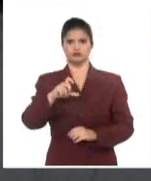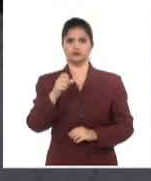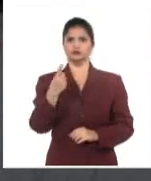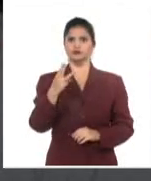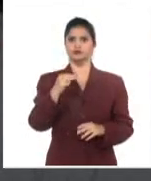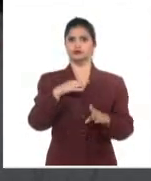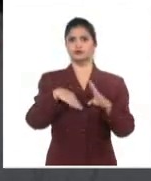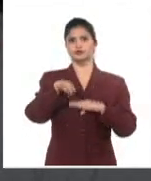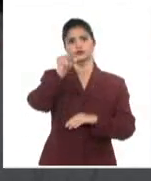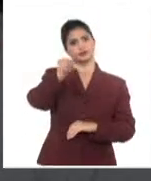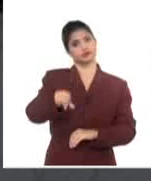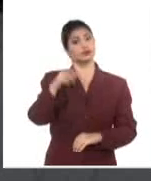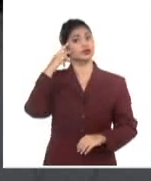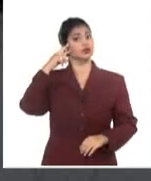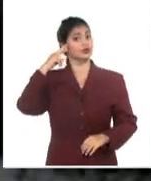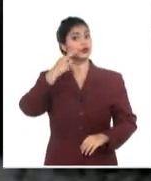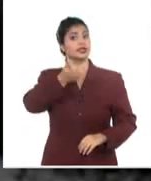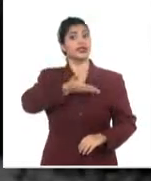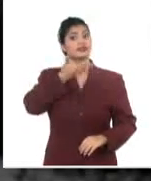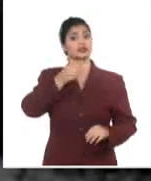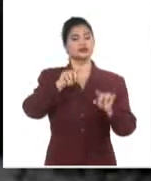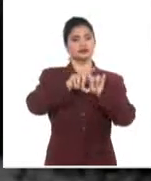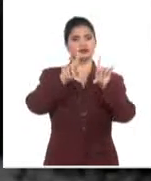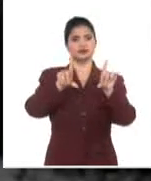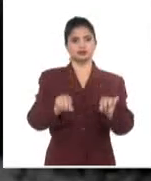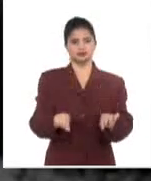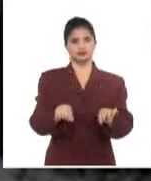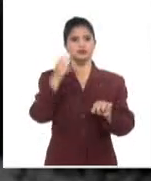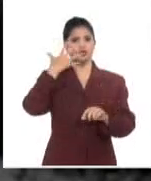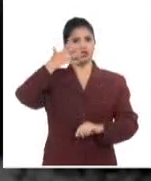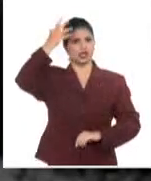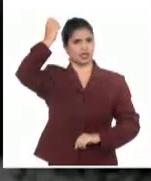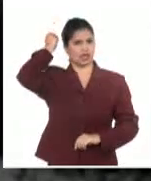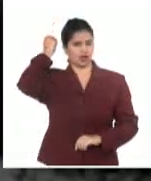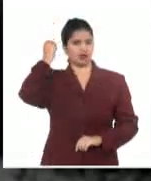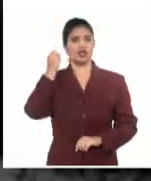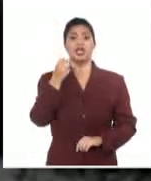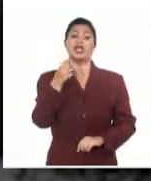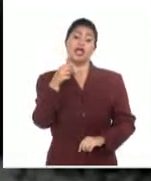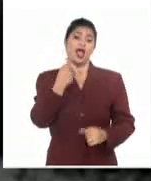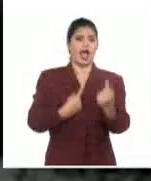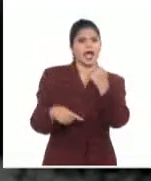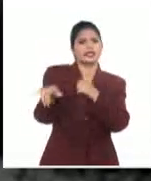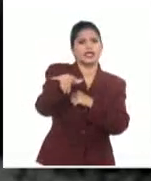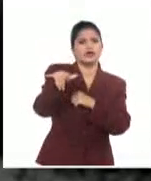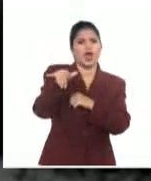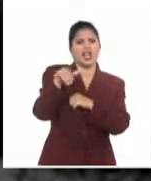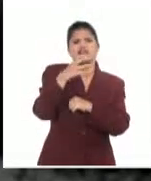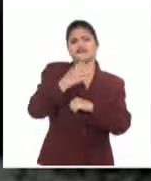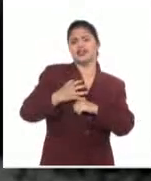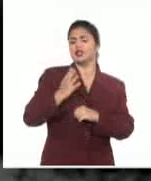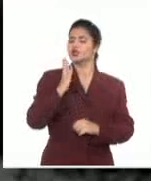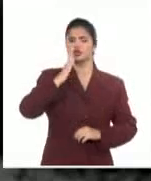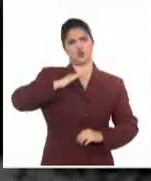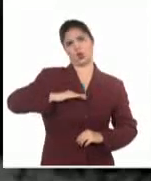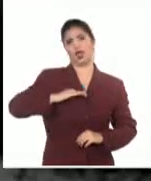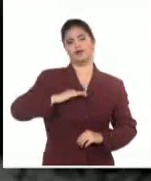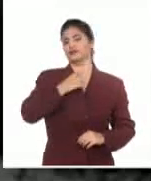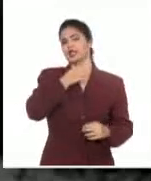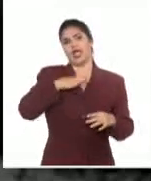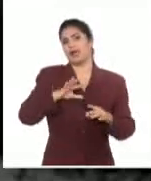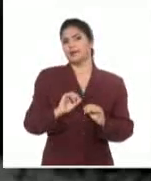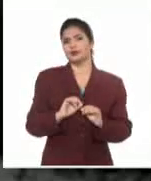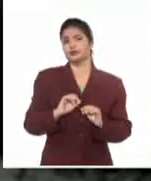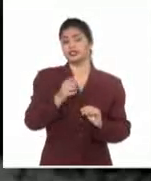recordó una frase de Raúl: Fidel es insustituible y el pueblo continuará su obra cuando ya no esté físicamente.